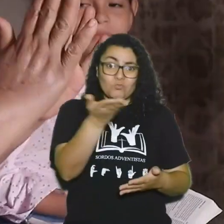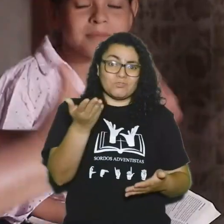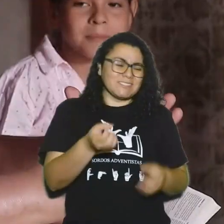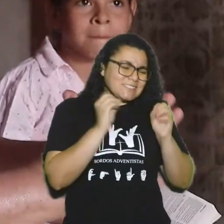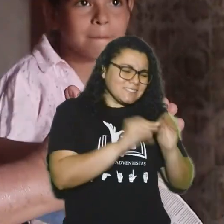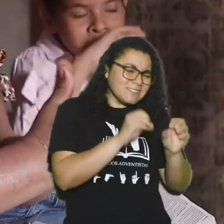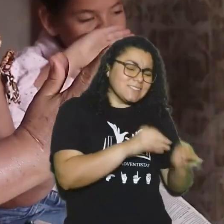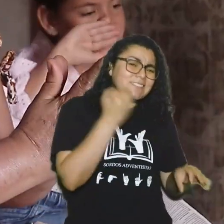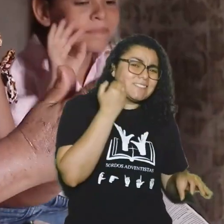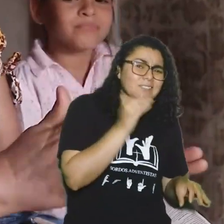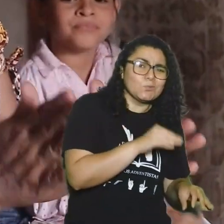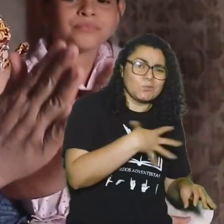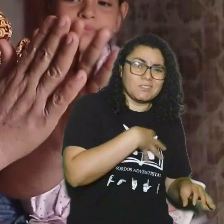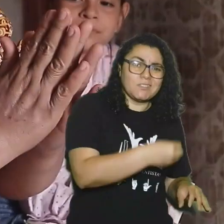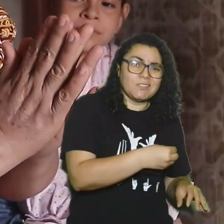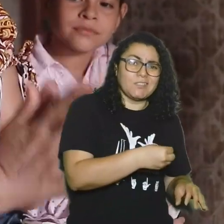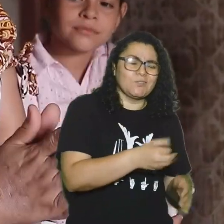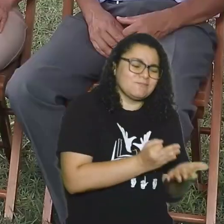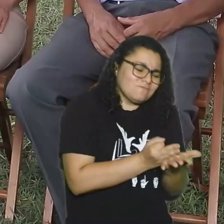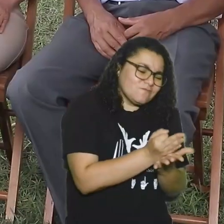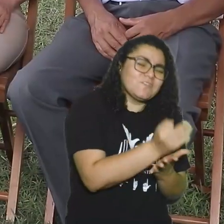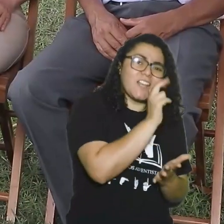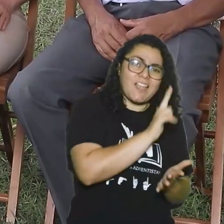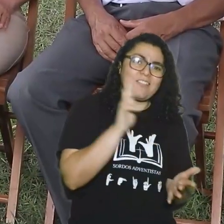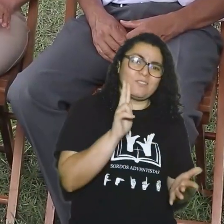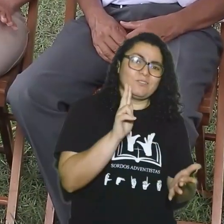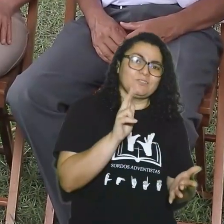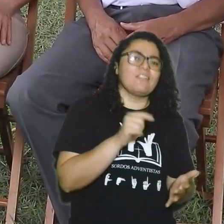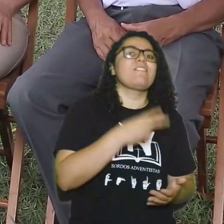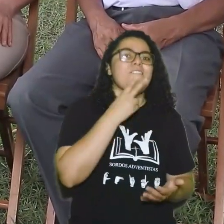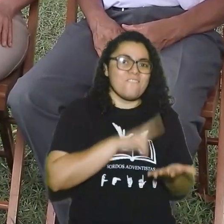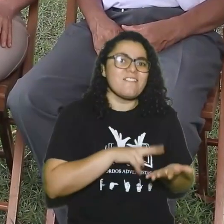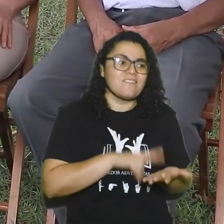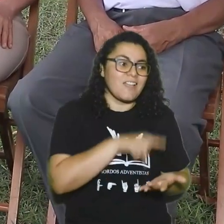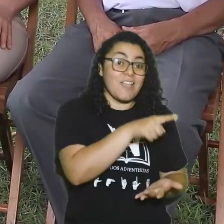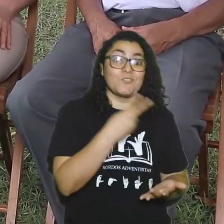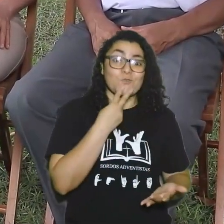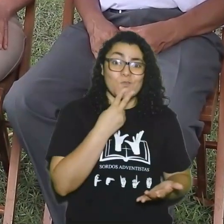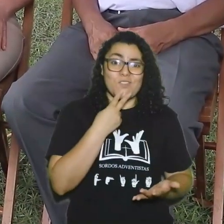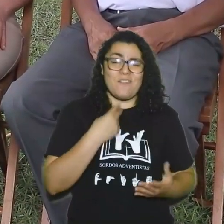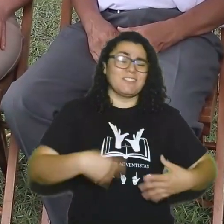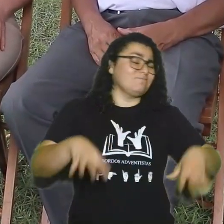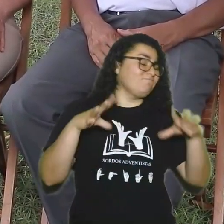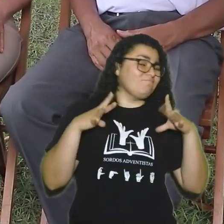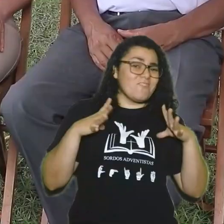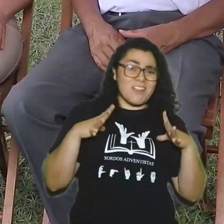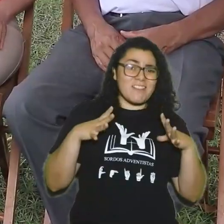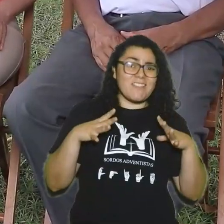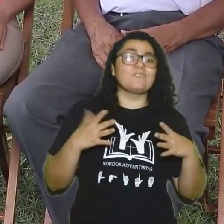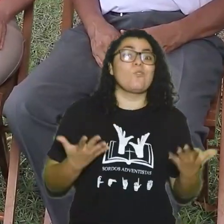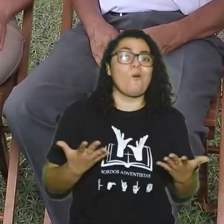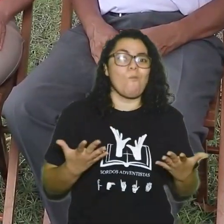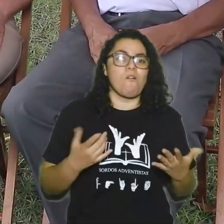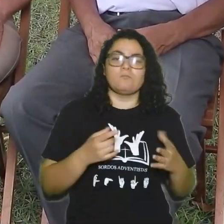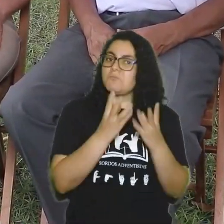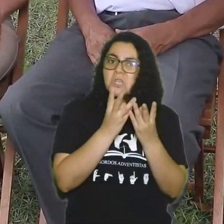la semilla de la fidelidad. Seguramente él tendrá una vida muy feliz en el área espiritual,